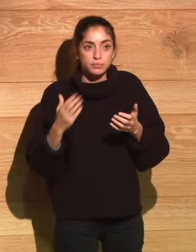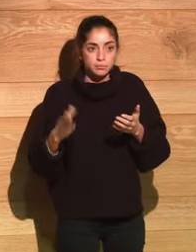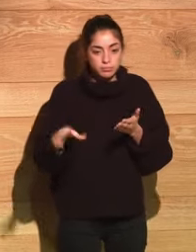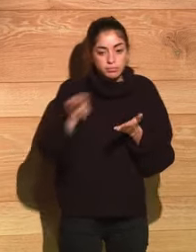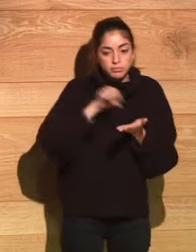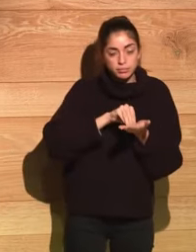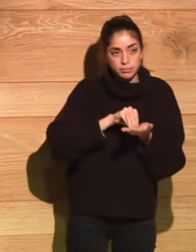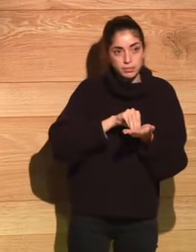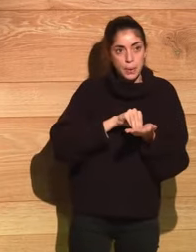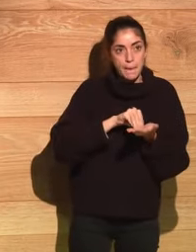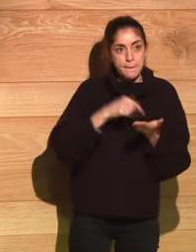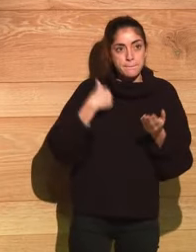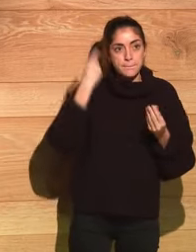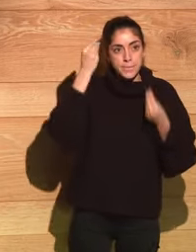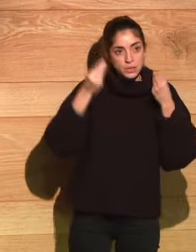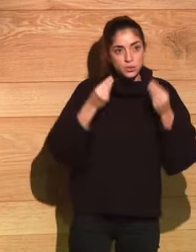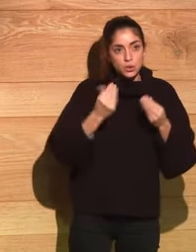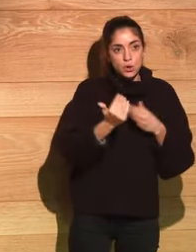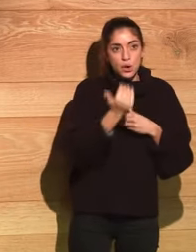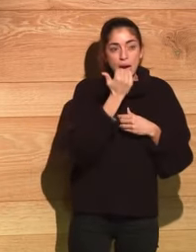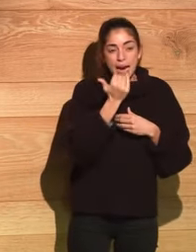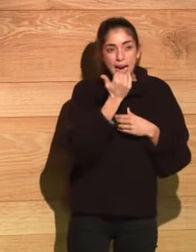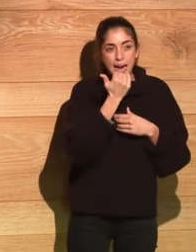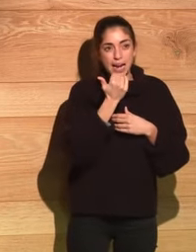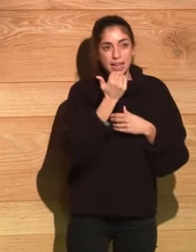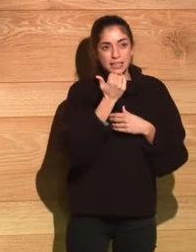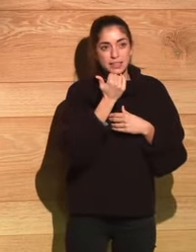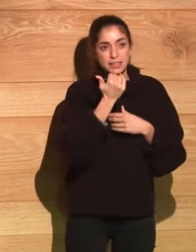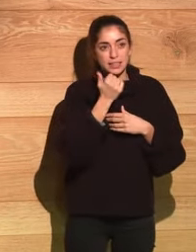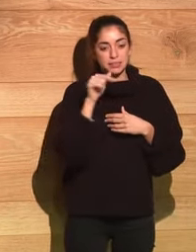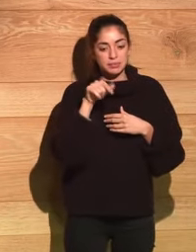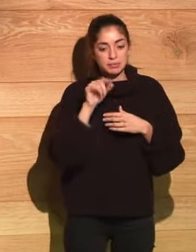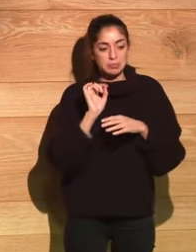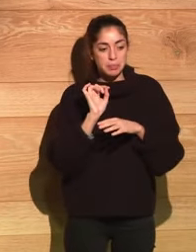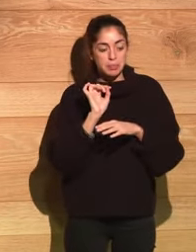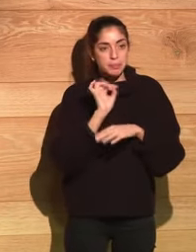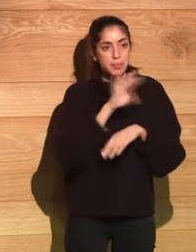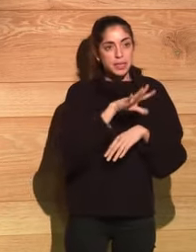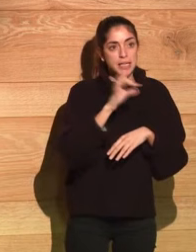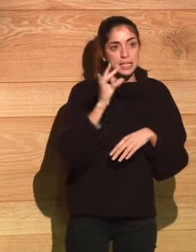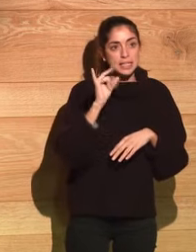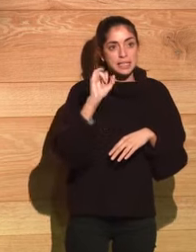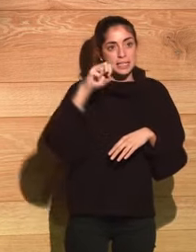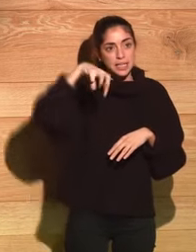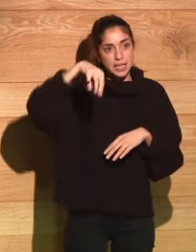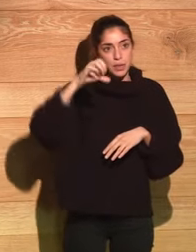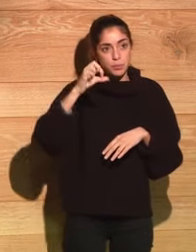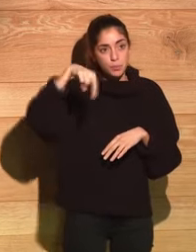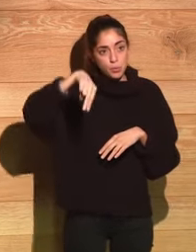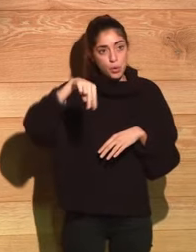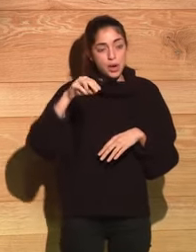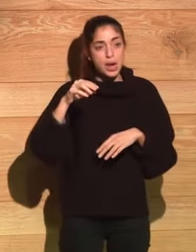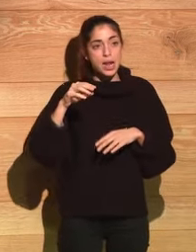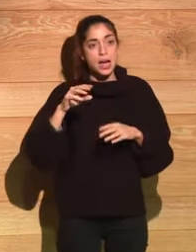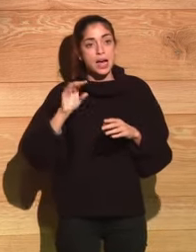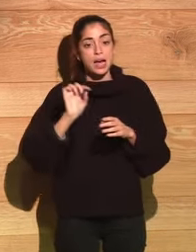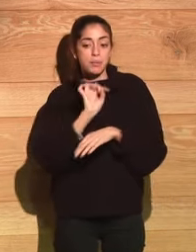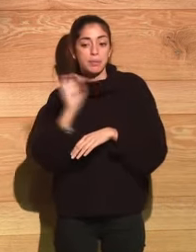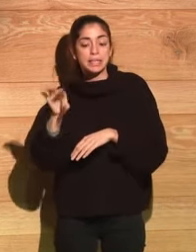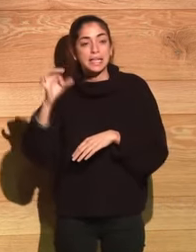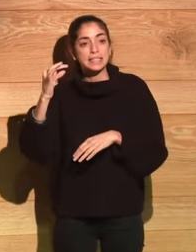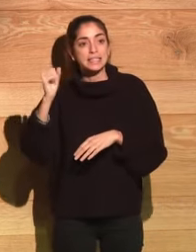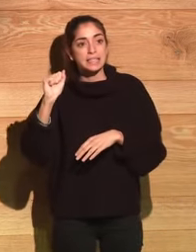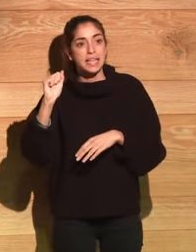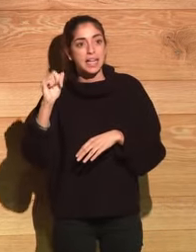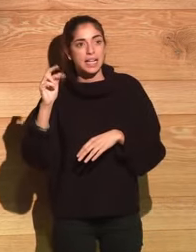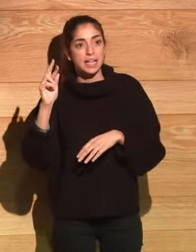Que creo que es de una carta que manda Simone de Beauvoir a Jean-Paul Sartre, y dice: